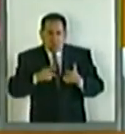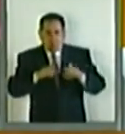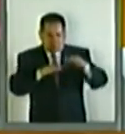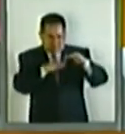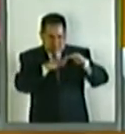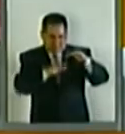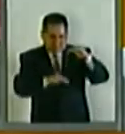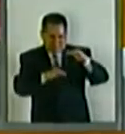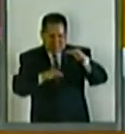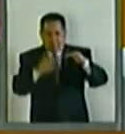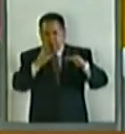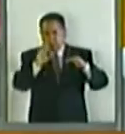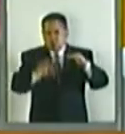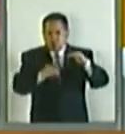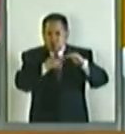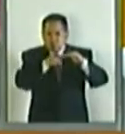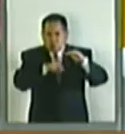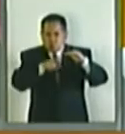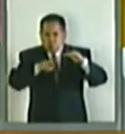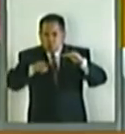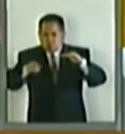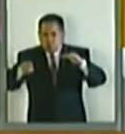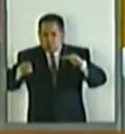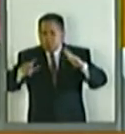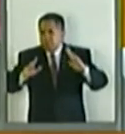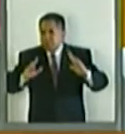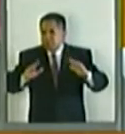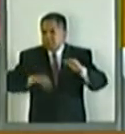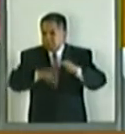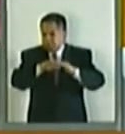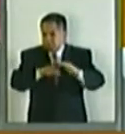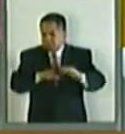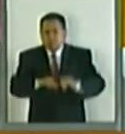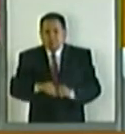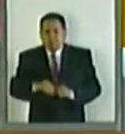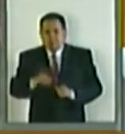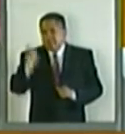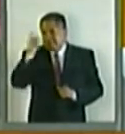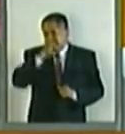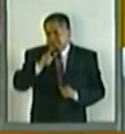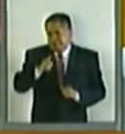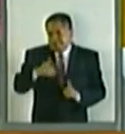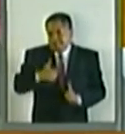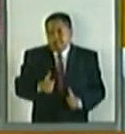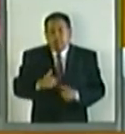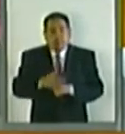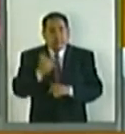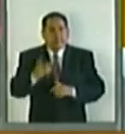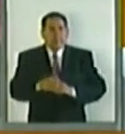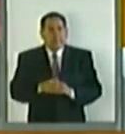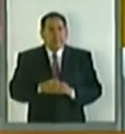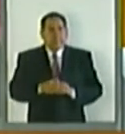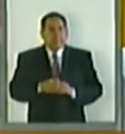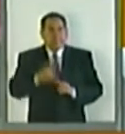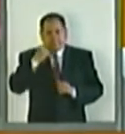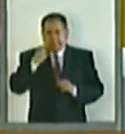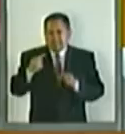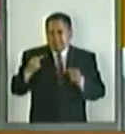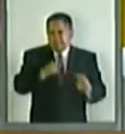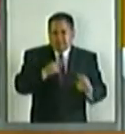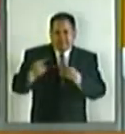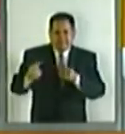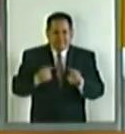del 3%. Es difícil entender porque es un problema, una guerra